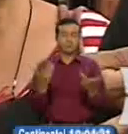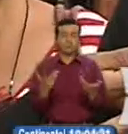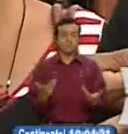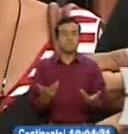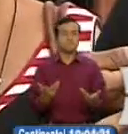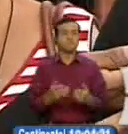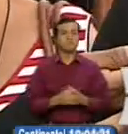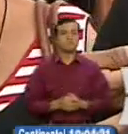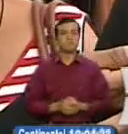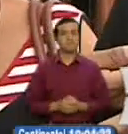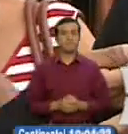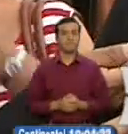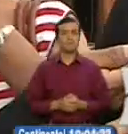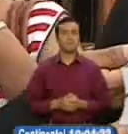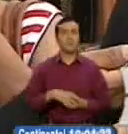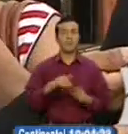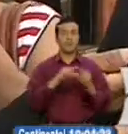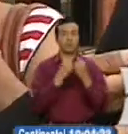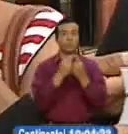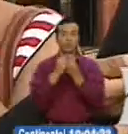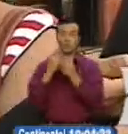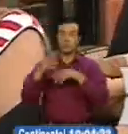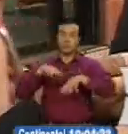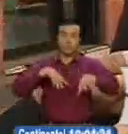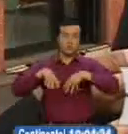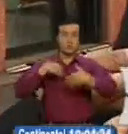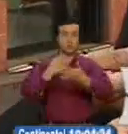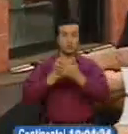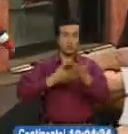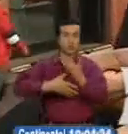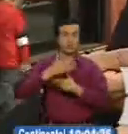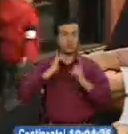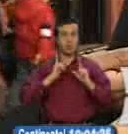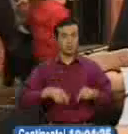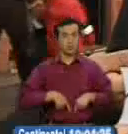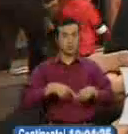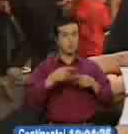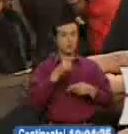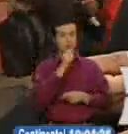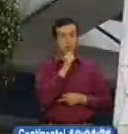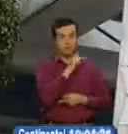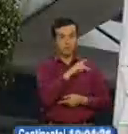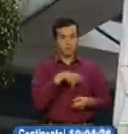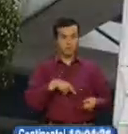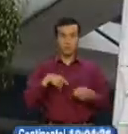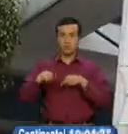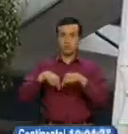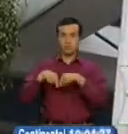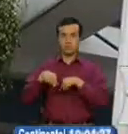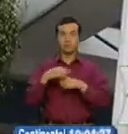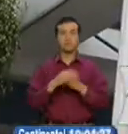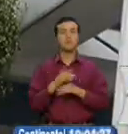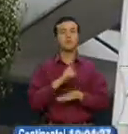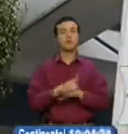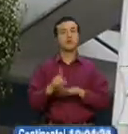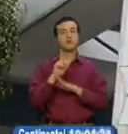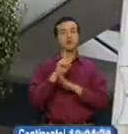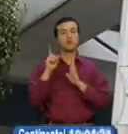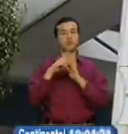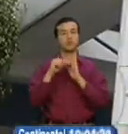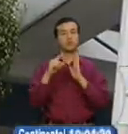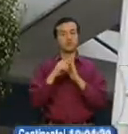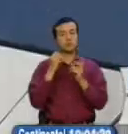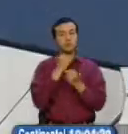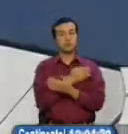que los sectores se dinamicen más rápidamente, el sector de salud privada y el sector de transportes. De acuerdo al director del Servicio de